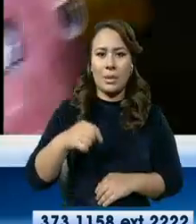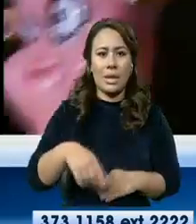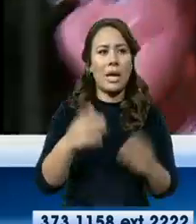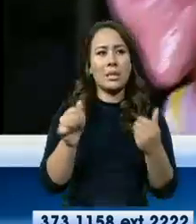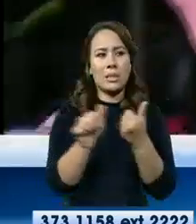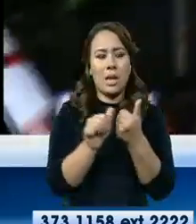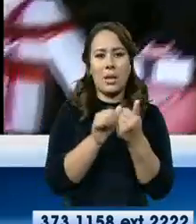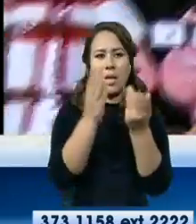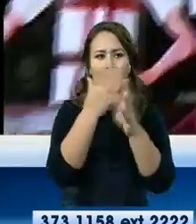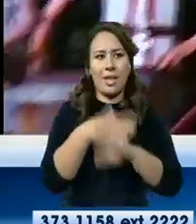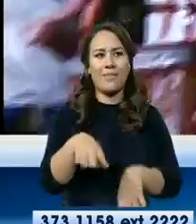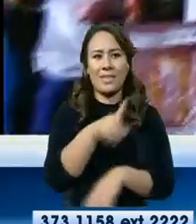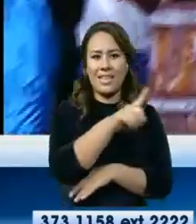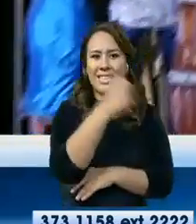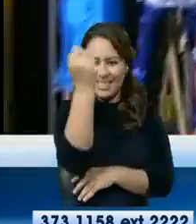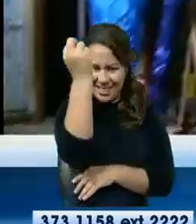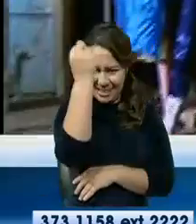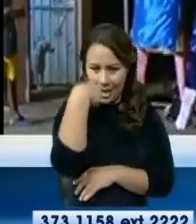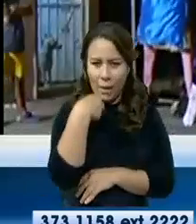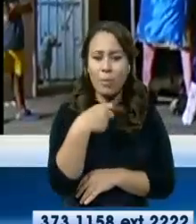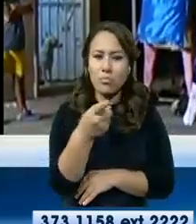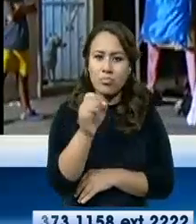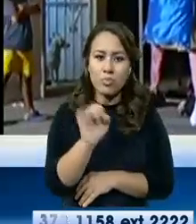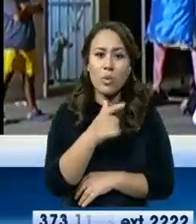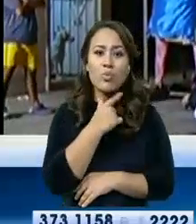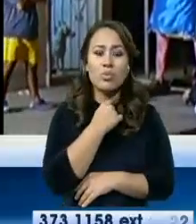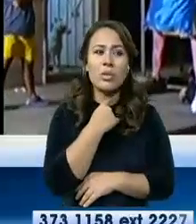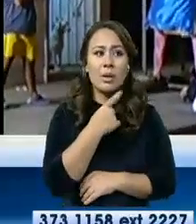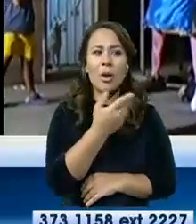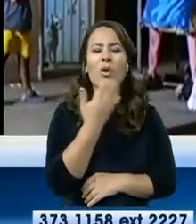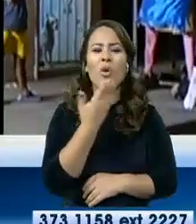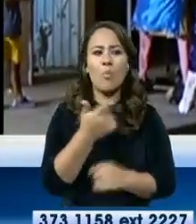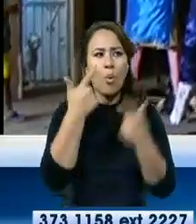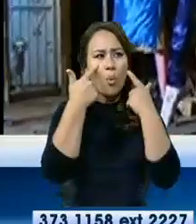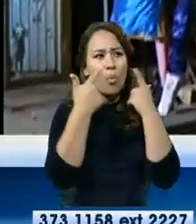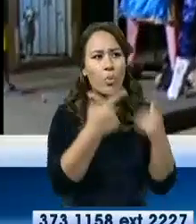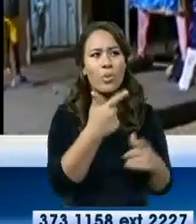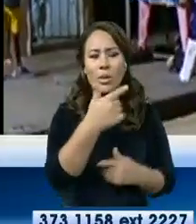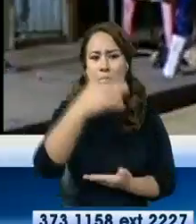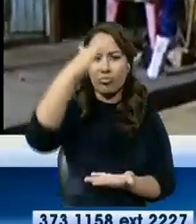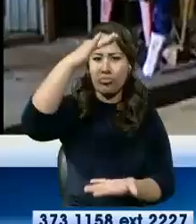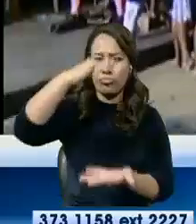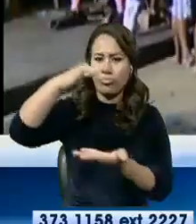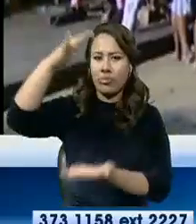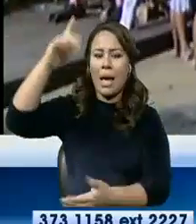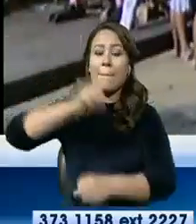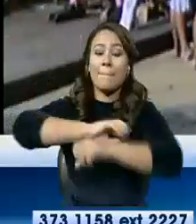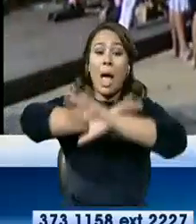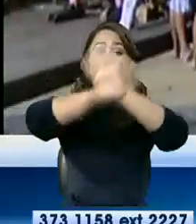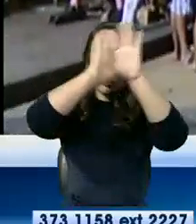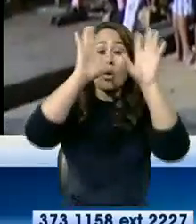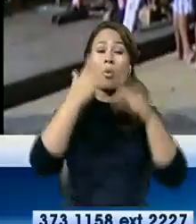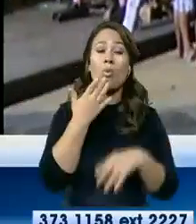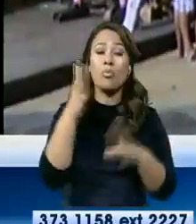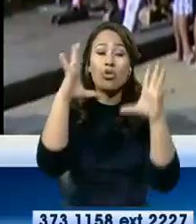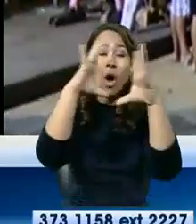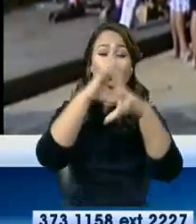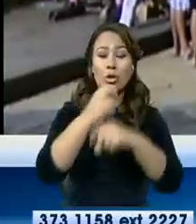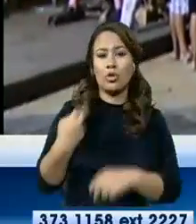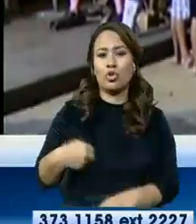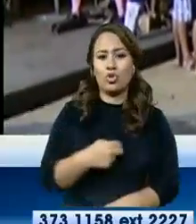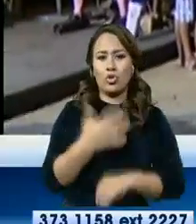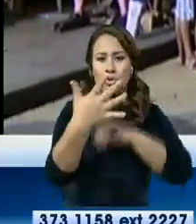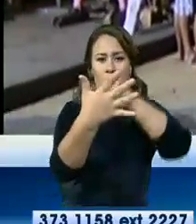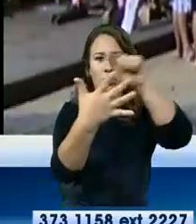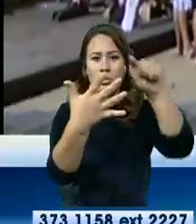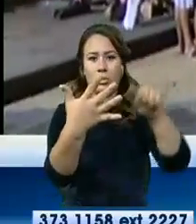terminando la vecindad del Chavo, esperemos que les guste. ¿Cómo hacen para cuidar los monigotes durante la madrugada? Bueno, aquí somos 5